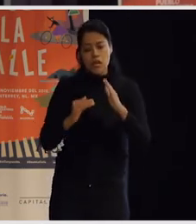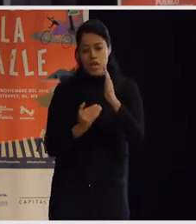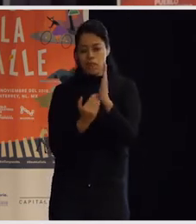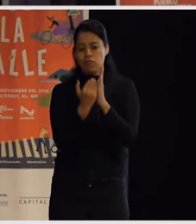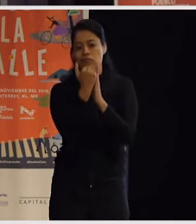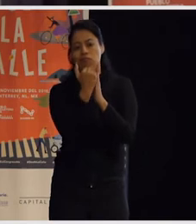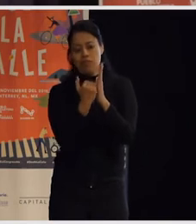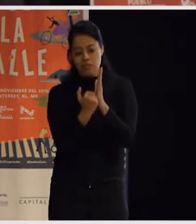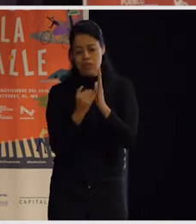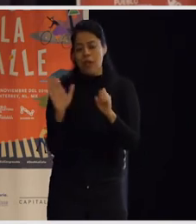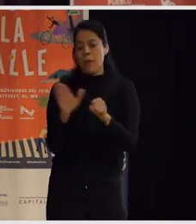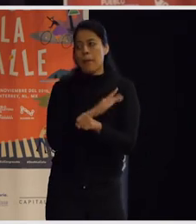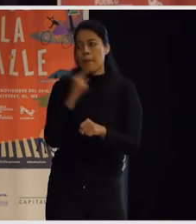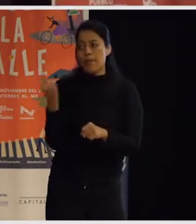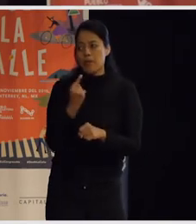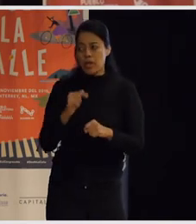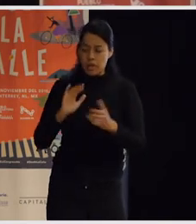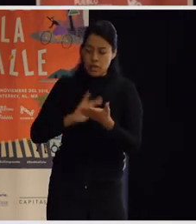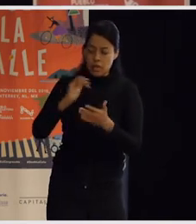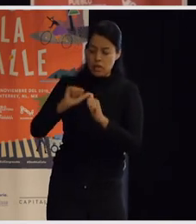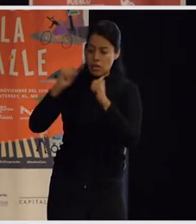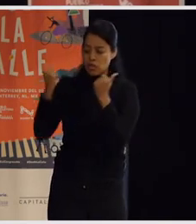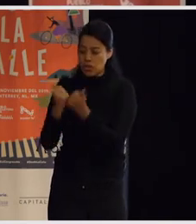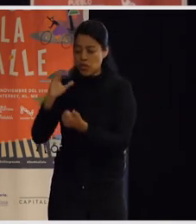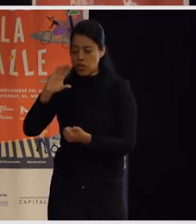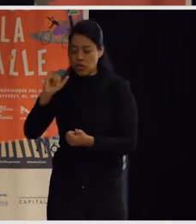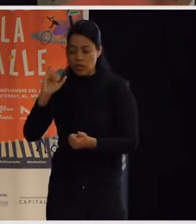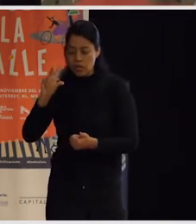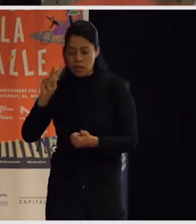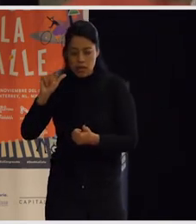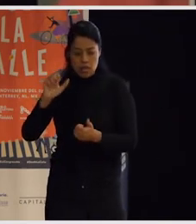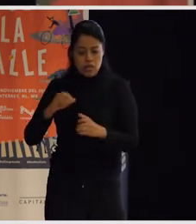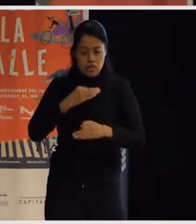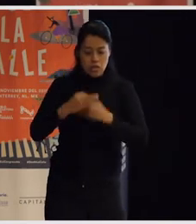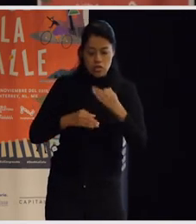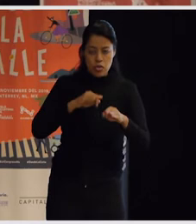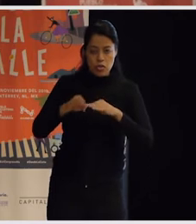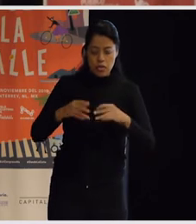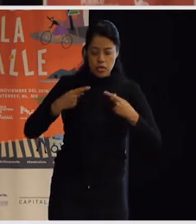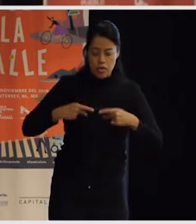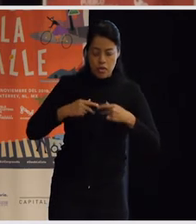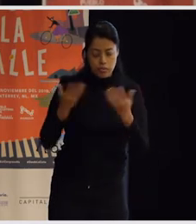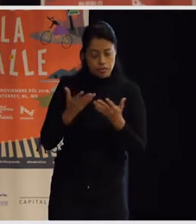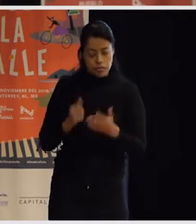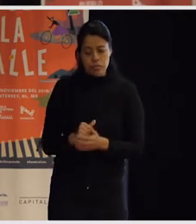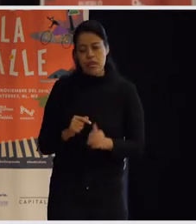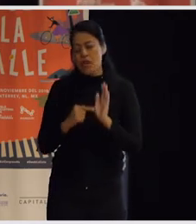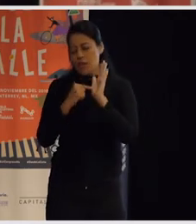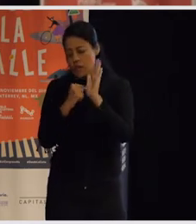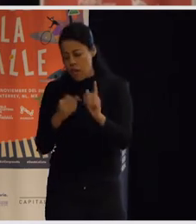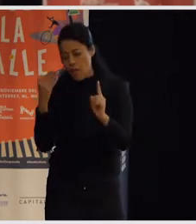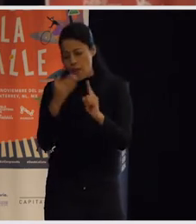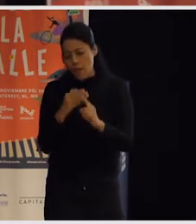trabajo fue gracias a los a las asociaciones civiles a todo el trabajo que hizo la ciudadanía entonces nosotros desde ese punto de vista pues por qué no hacer ese trabajo